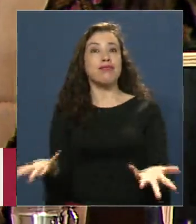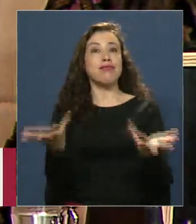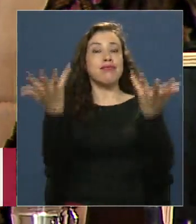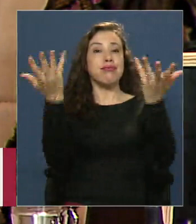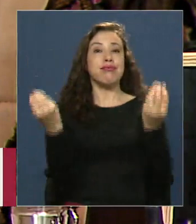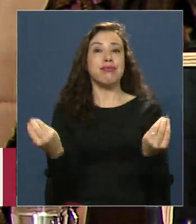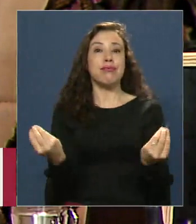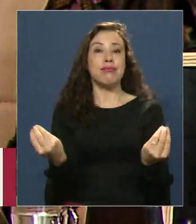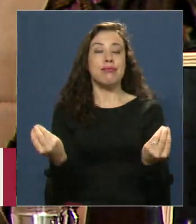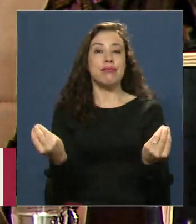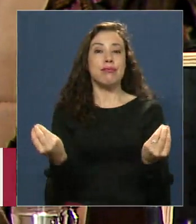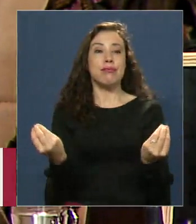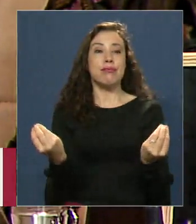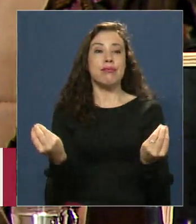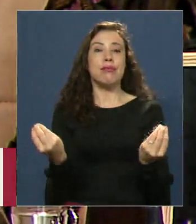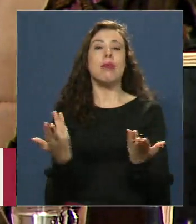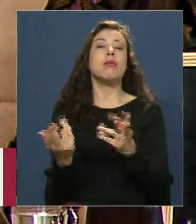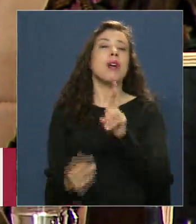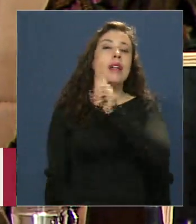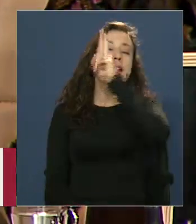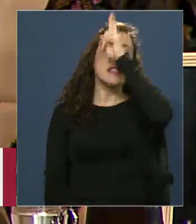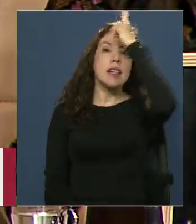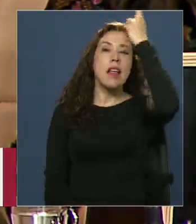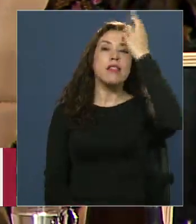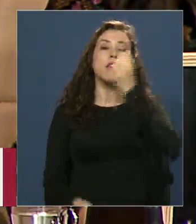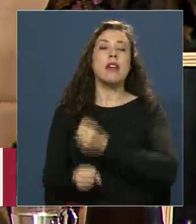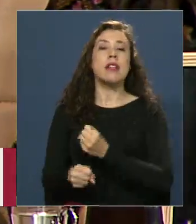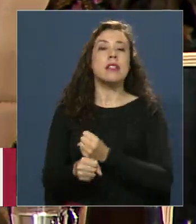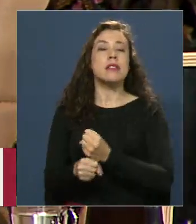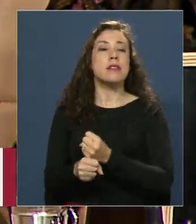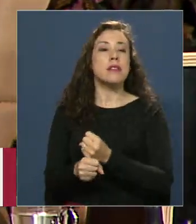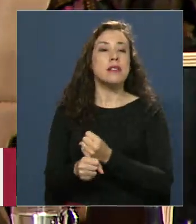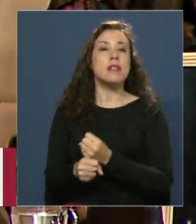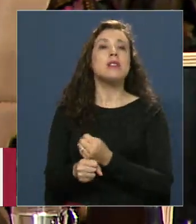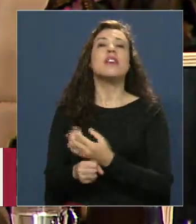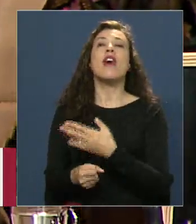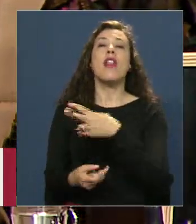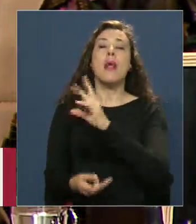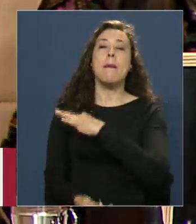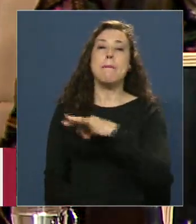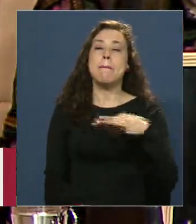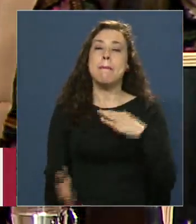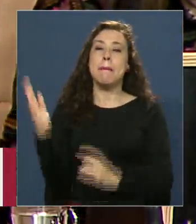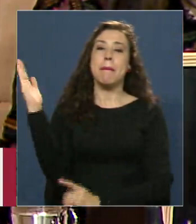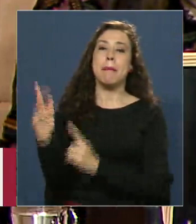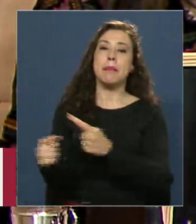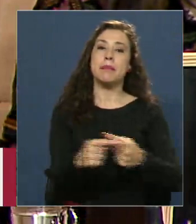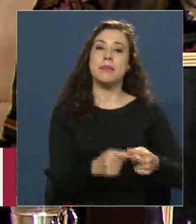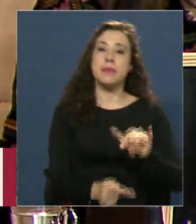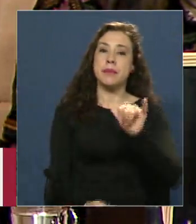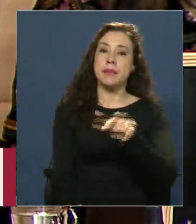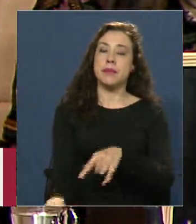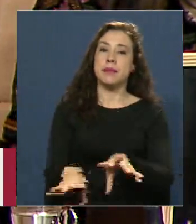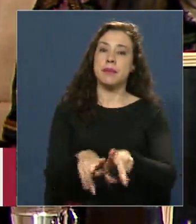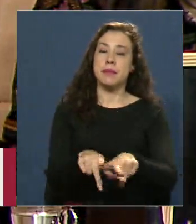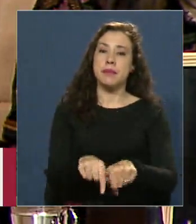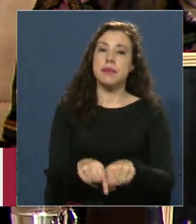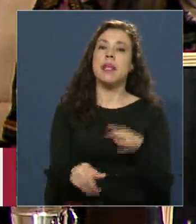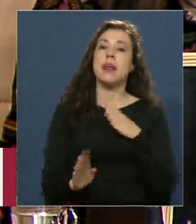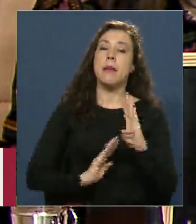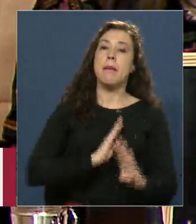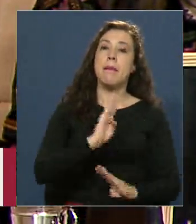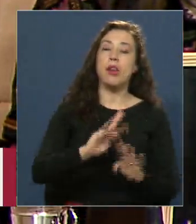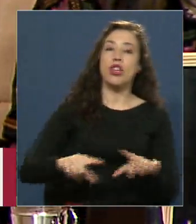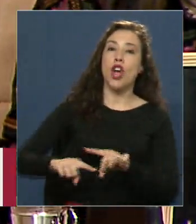bienestar en el marco de la tradicional función del Ministerio, de Desarrollo Social y Familia, destinada a velar